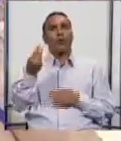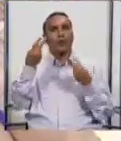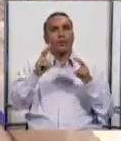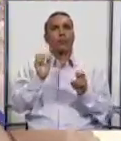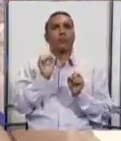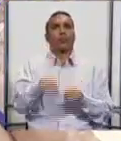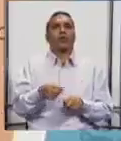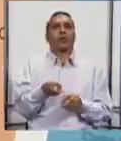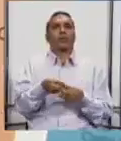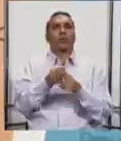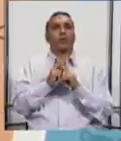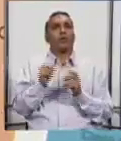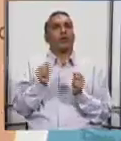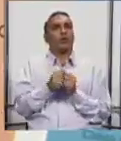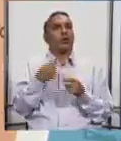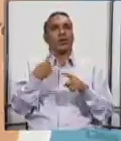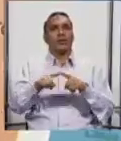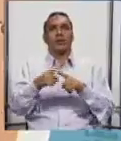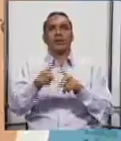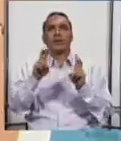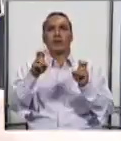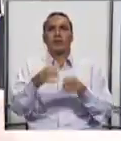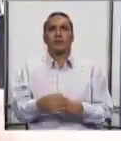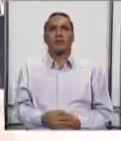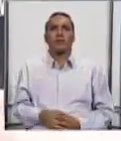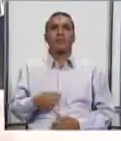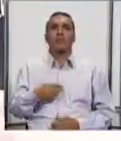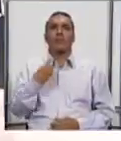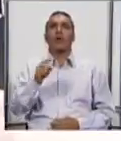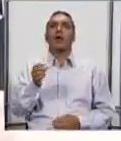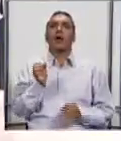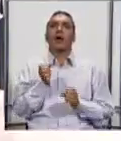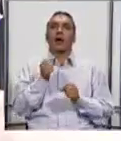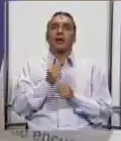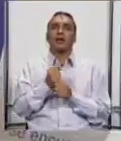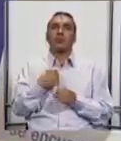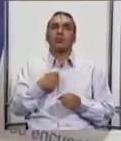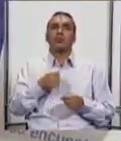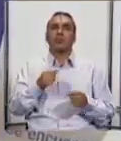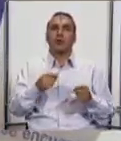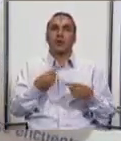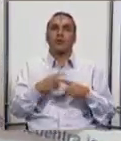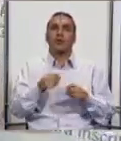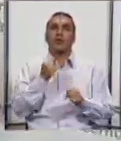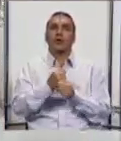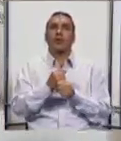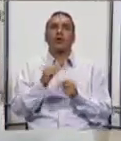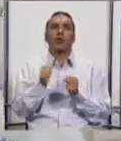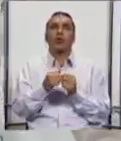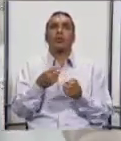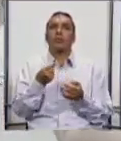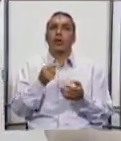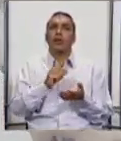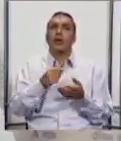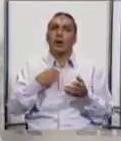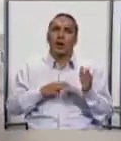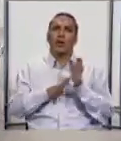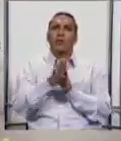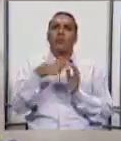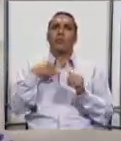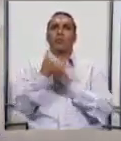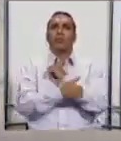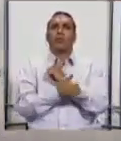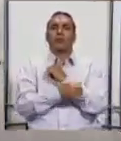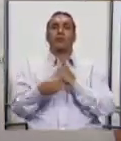demostrar su talento con visiones humanas y viables para aumentar la oferta de productos y servicios con valor agregado que contribuyan al desarrollo del país.